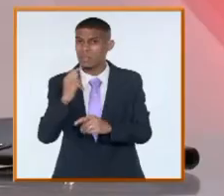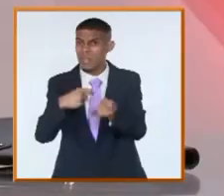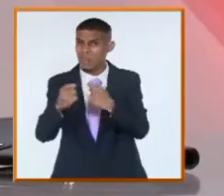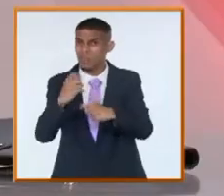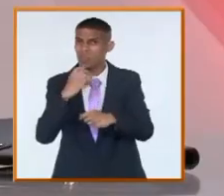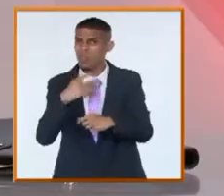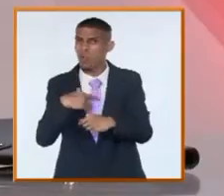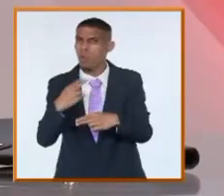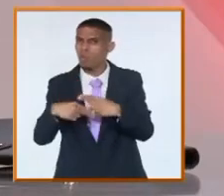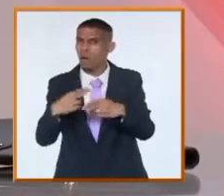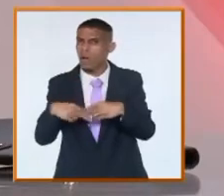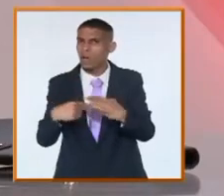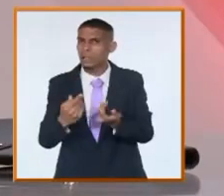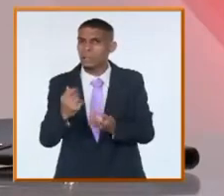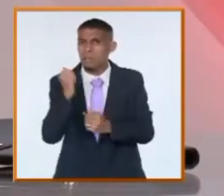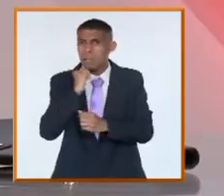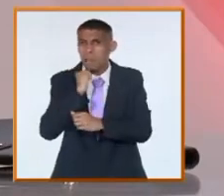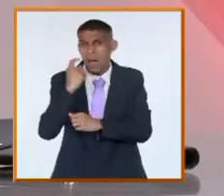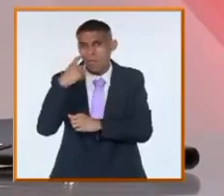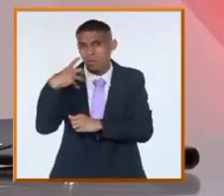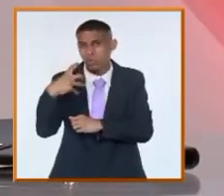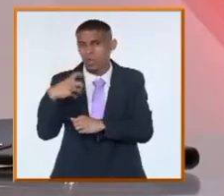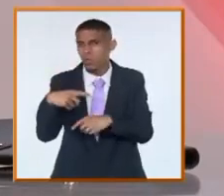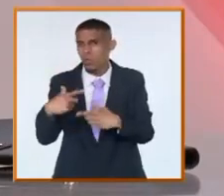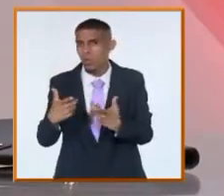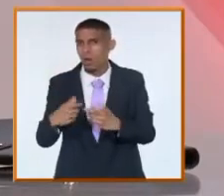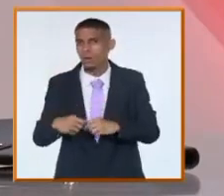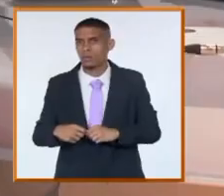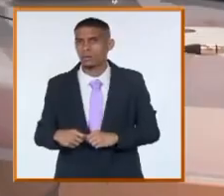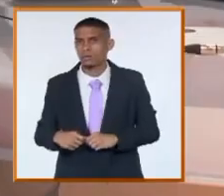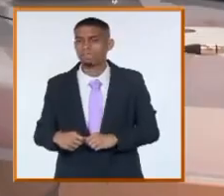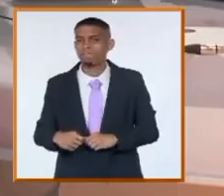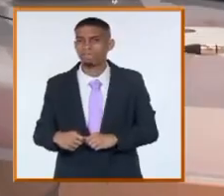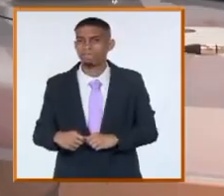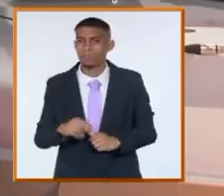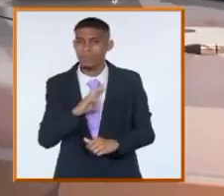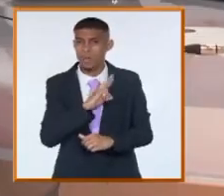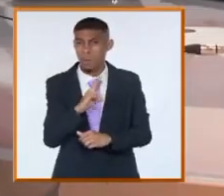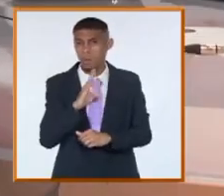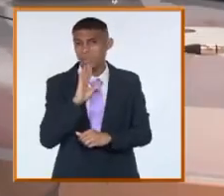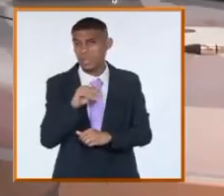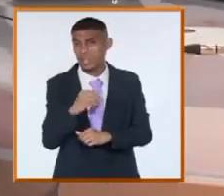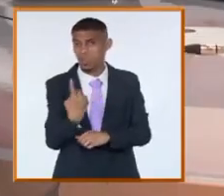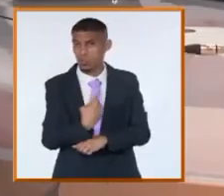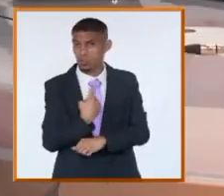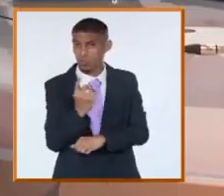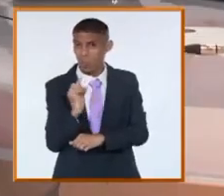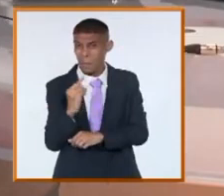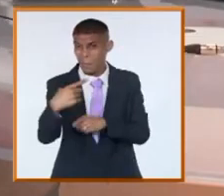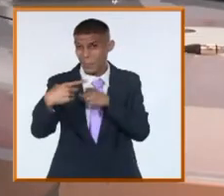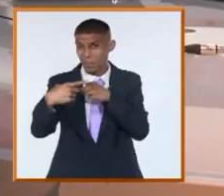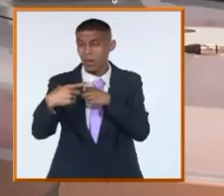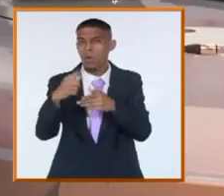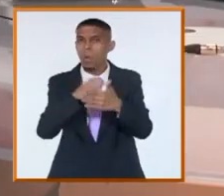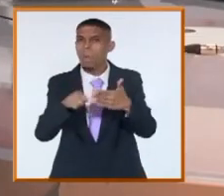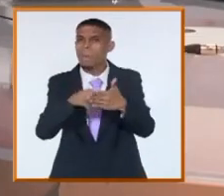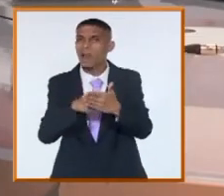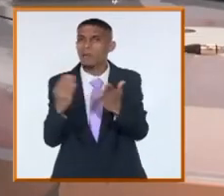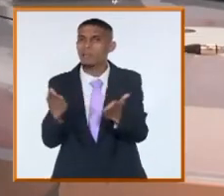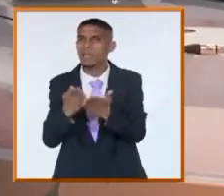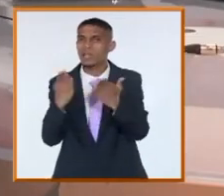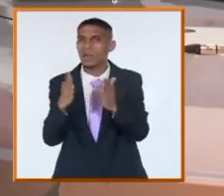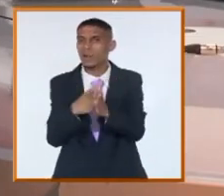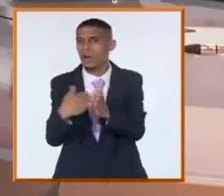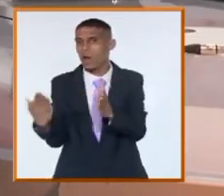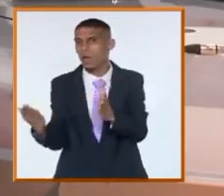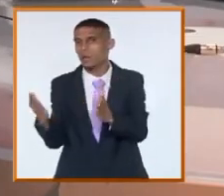por dónde andamos Cuáles son las inversiones hoy más importantes que tiene el país bueno nosotros en primer lugar tenemos un plan de desarrollo estratégico hasta el